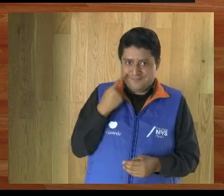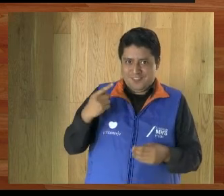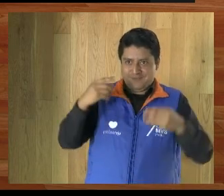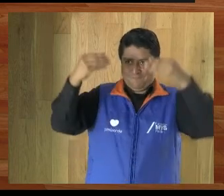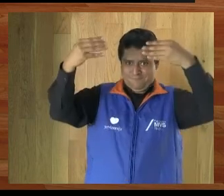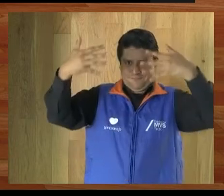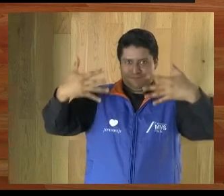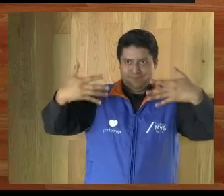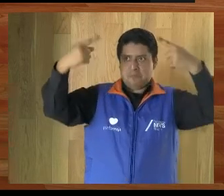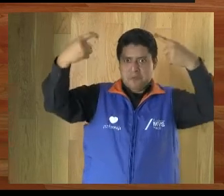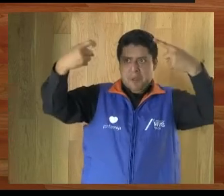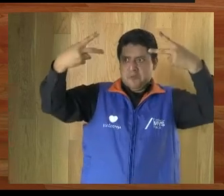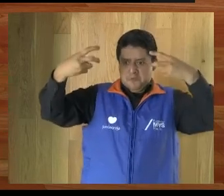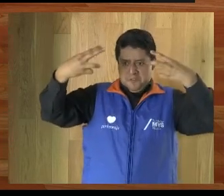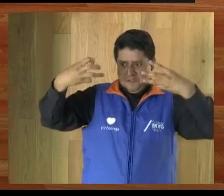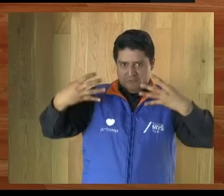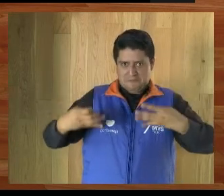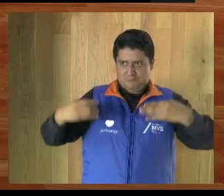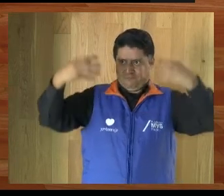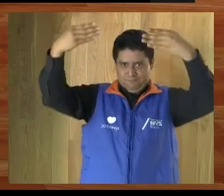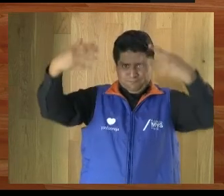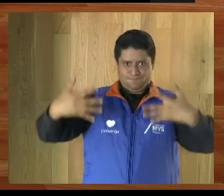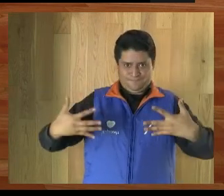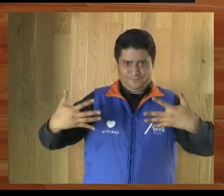día, pues